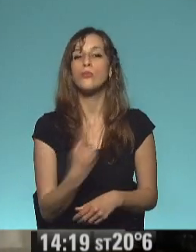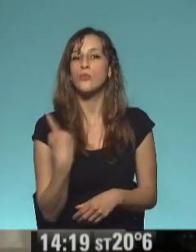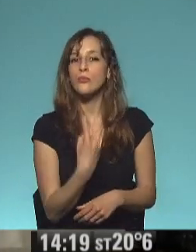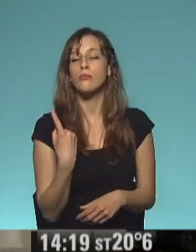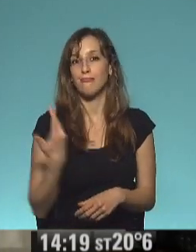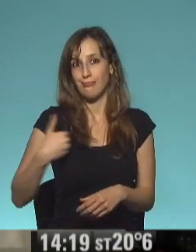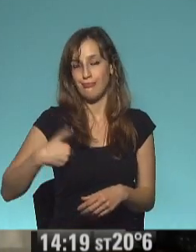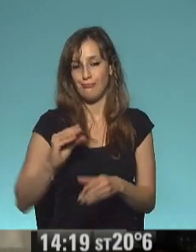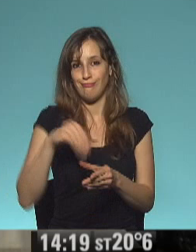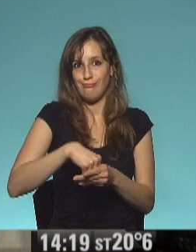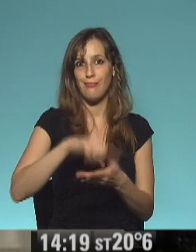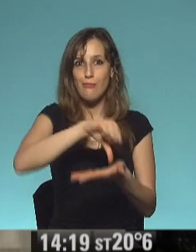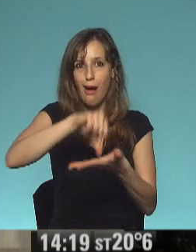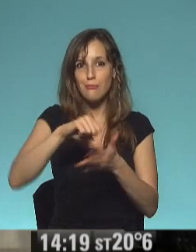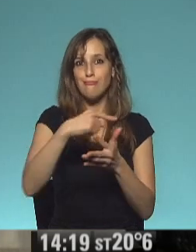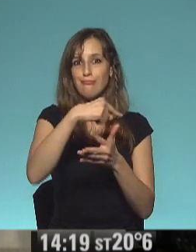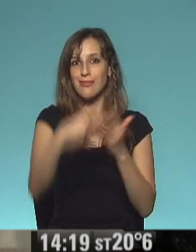países, según algunos datos